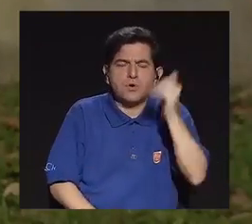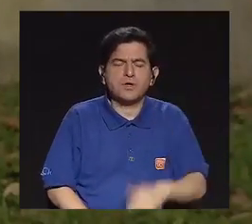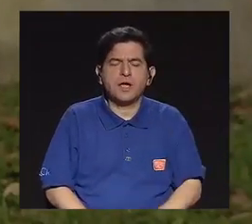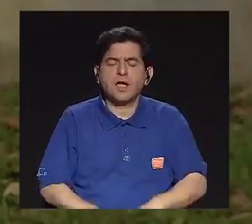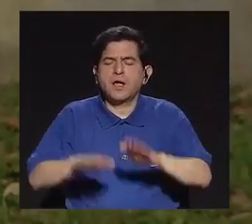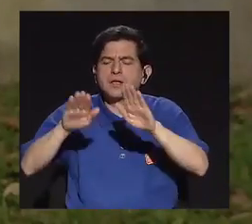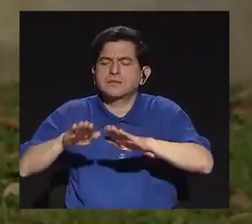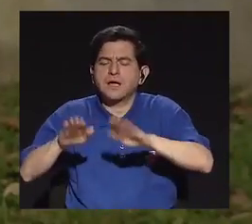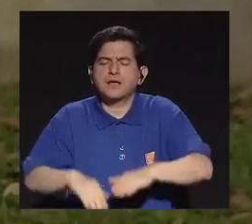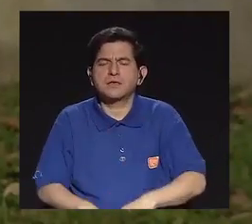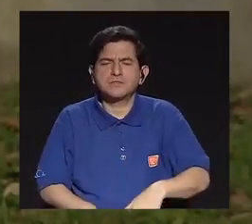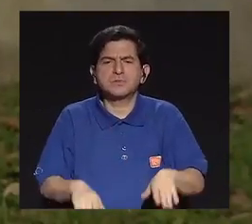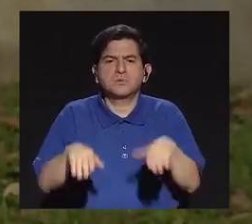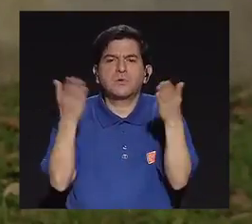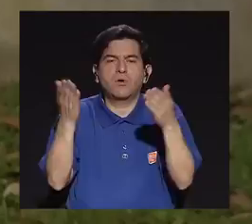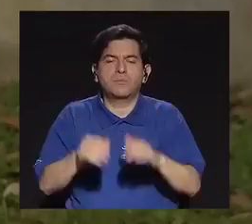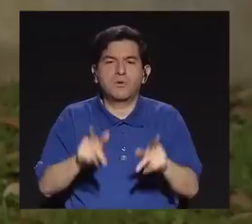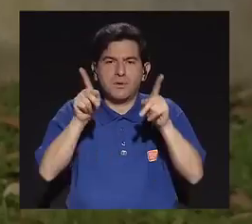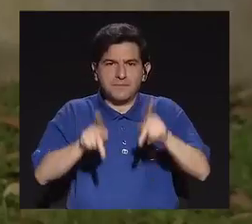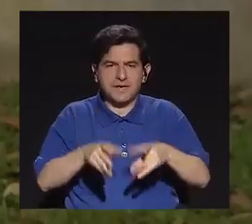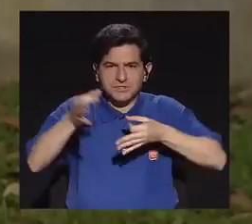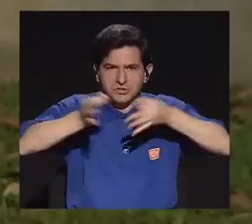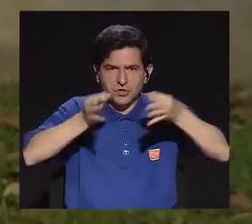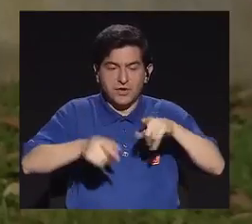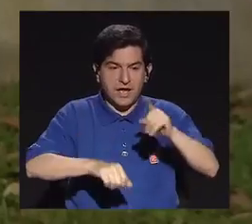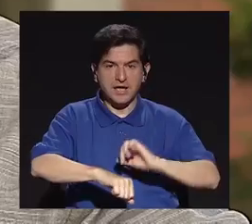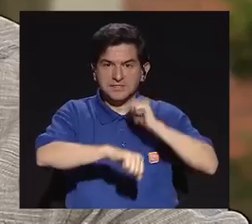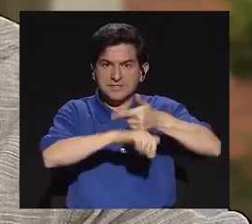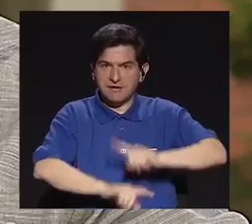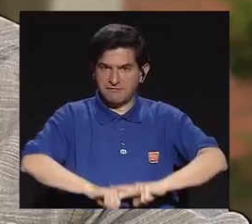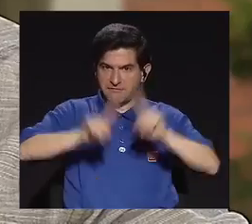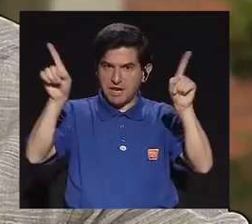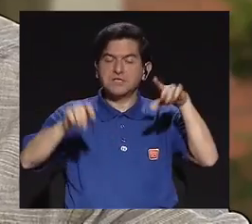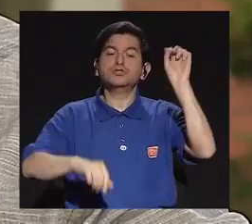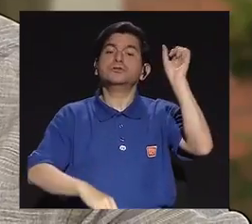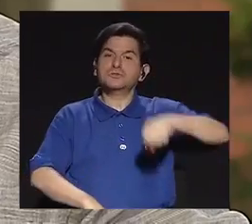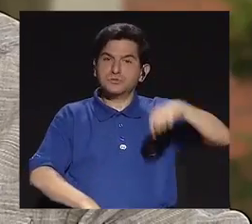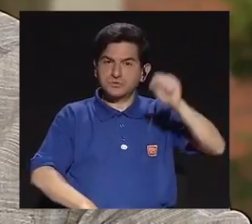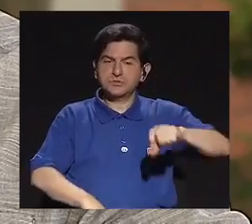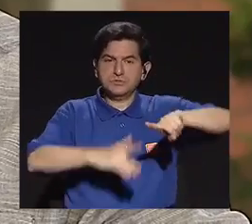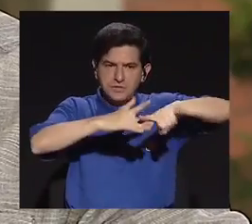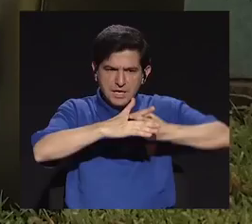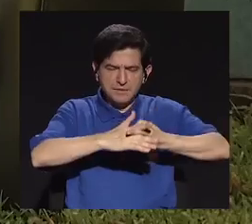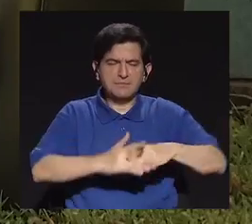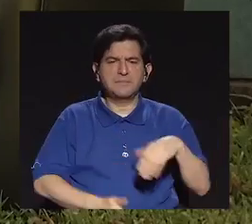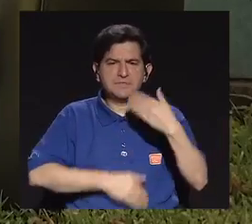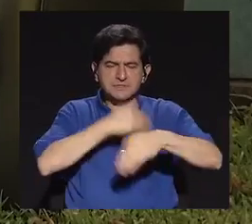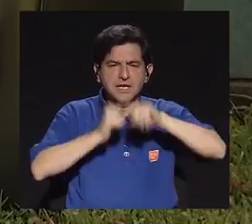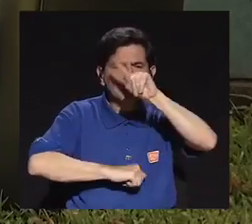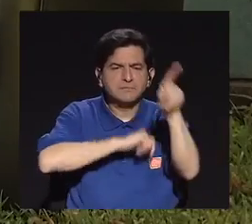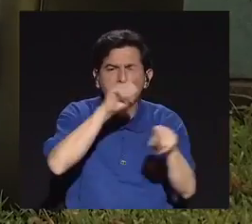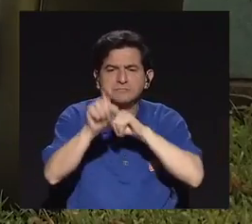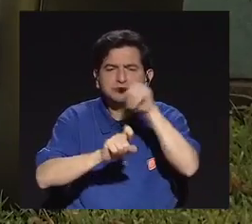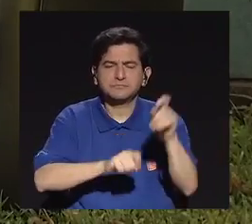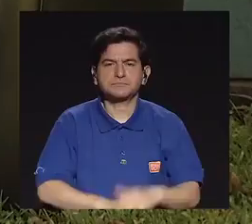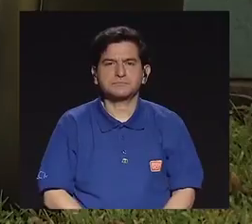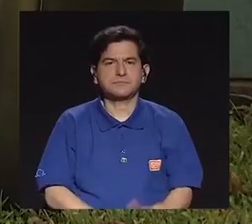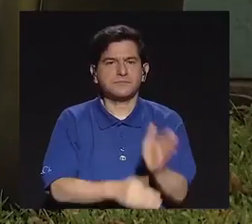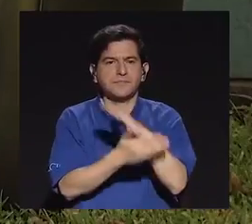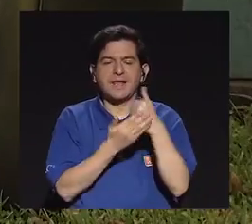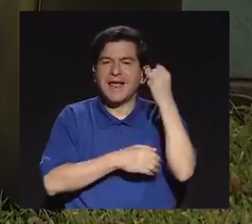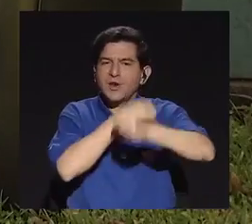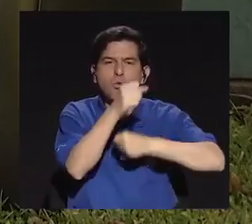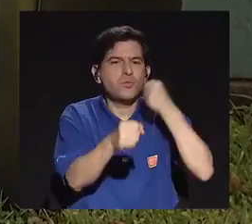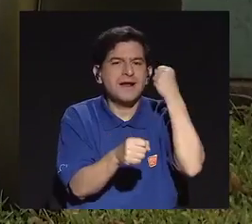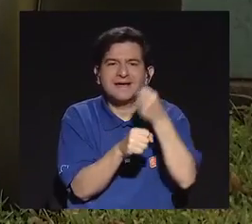se le alivió? El paciente da con lujo detalles todo eso, ¿verdad? Eso marca la diferencia. Eso marca la diferencia desde que empezamos a hacer el interrogatorio, ¿verdad? Doctor, ¿y existe